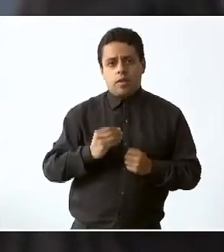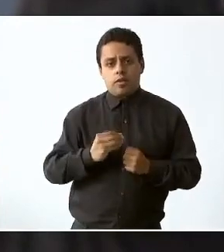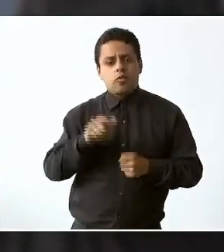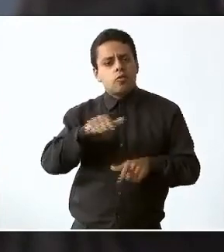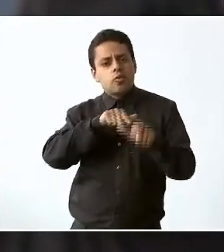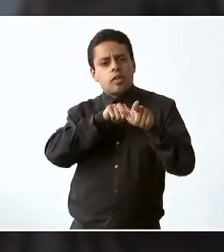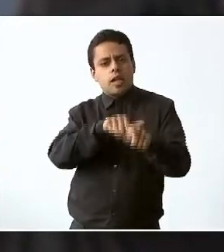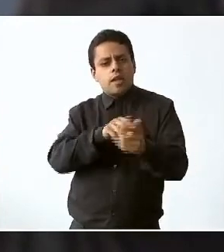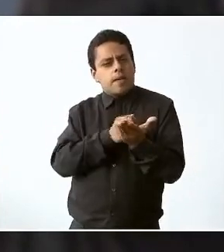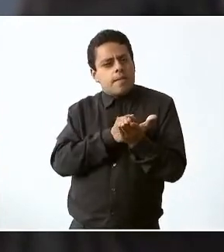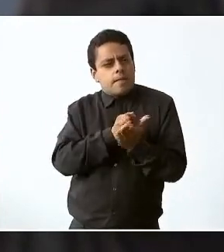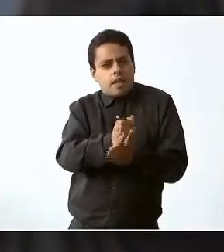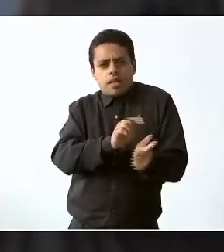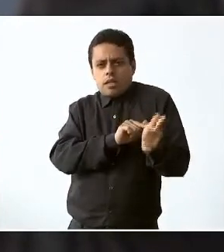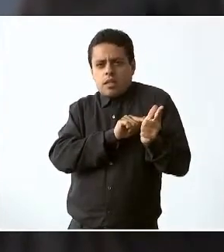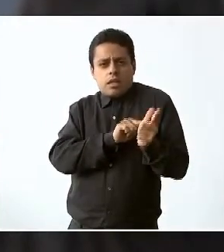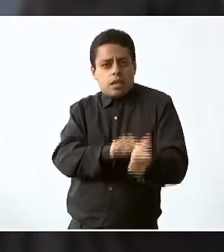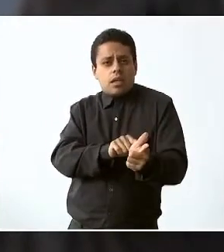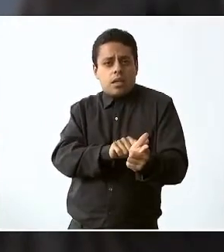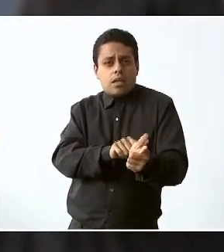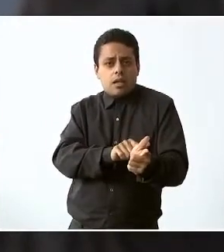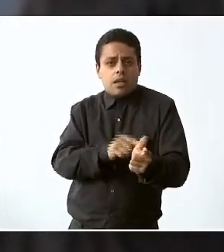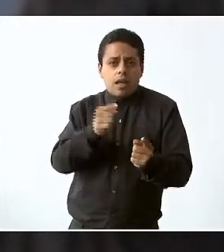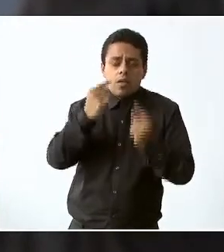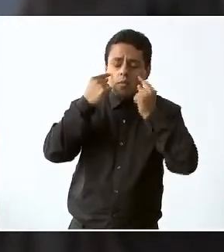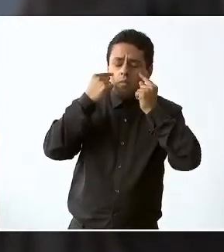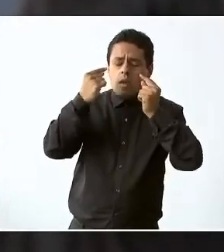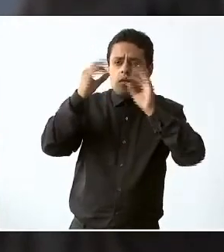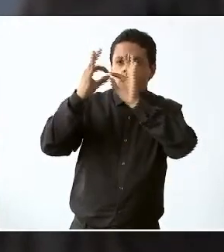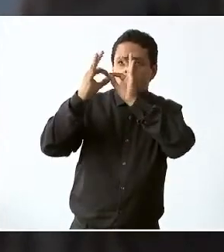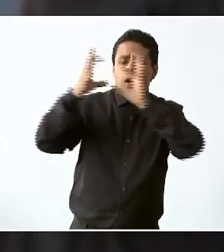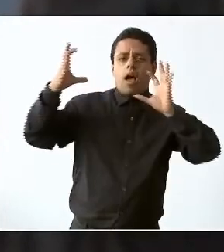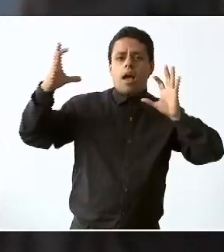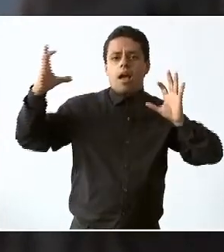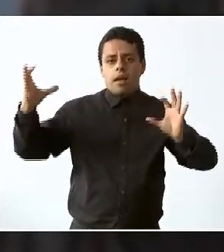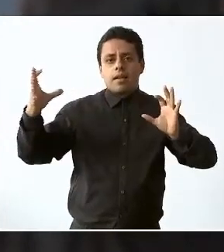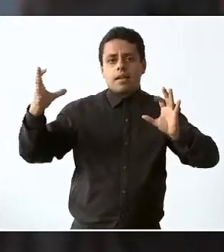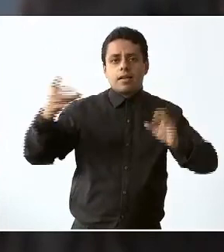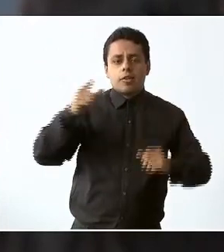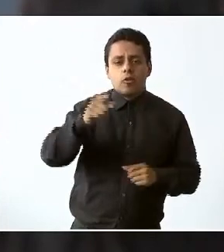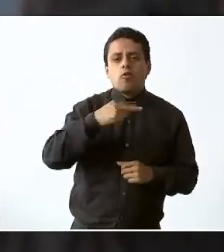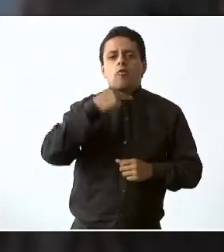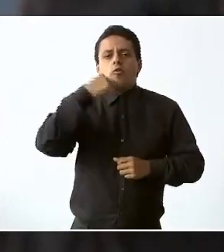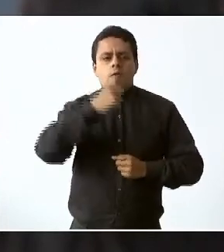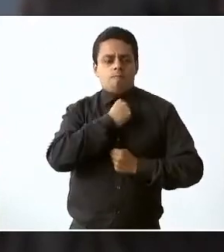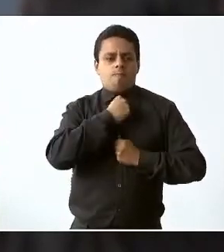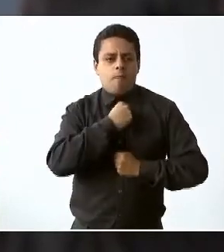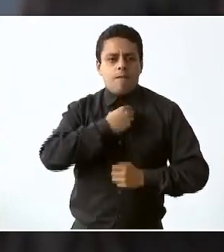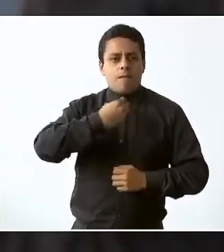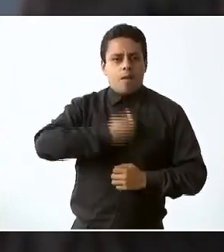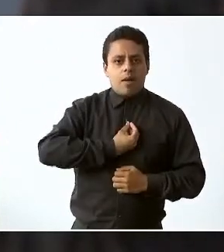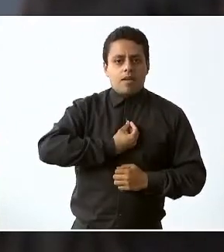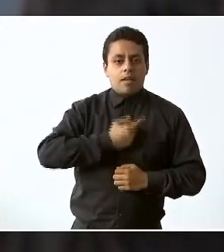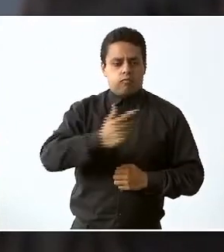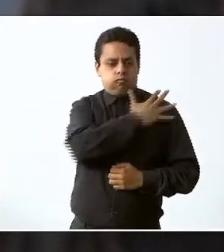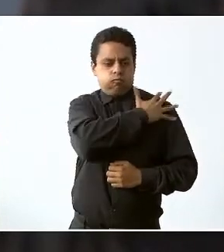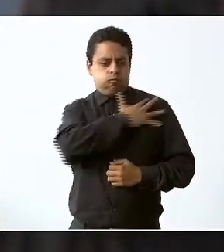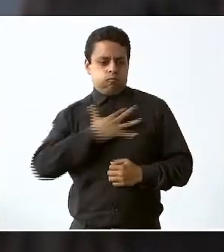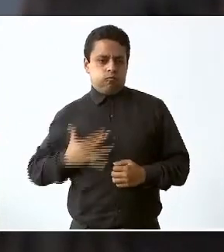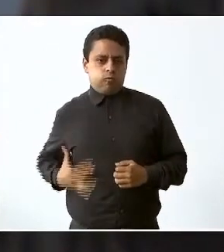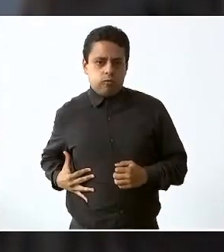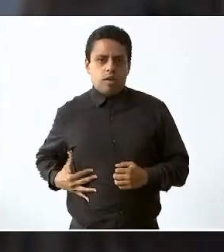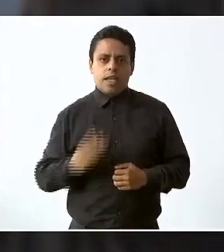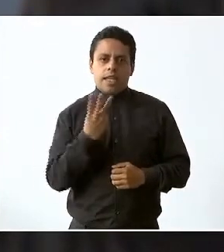igual y fiel, pupilas de abandono, sedienta voz, la trigarante faja en tus pechugas